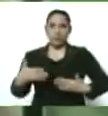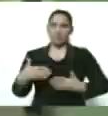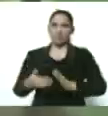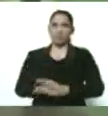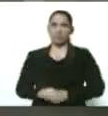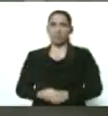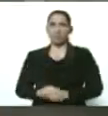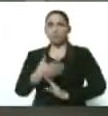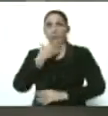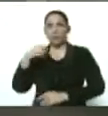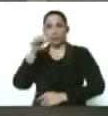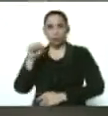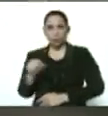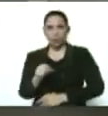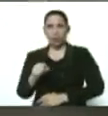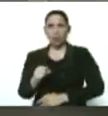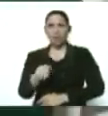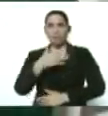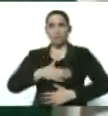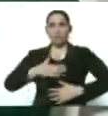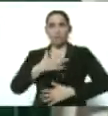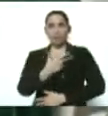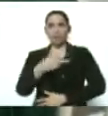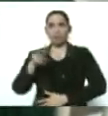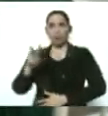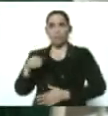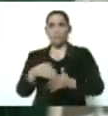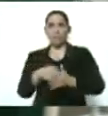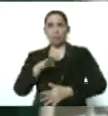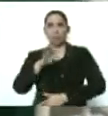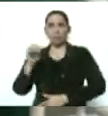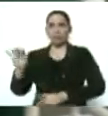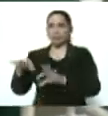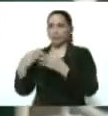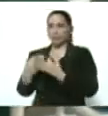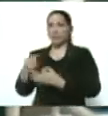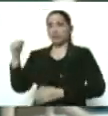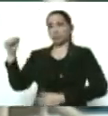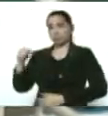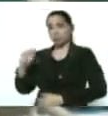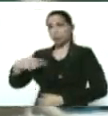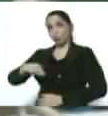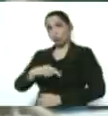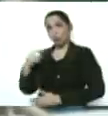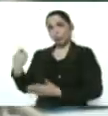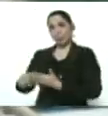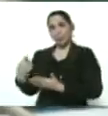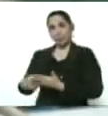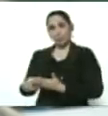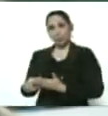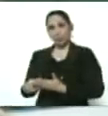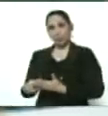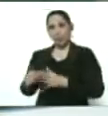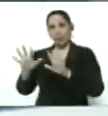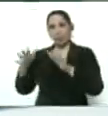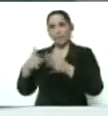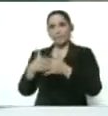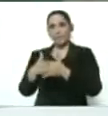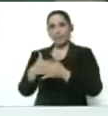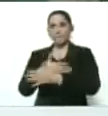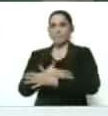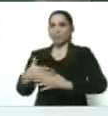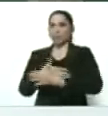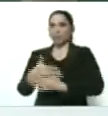para favorecer a 32.400 familias. Así es, mi comandante, aquí hemos invertido unos 10 mil millones